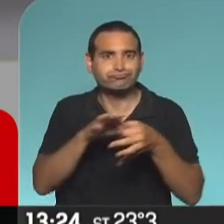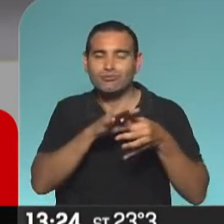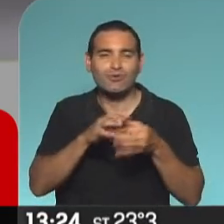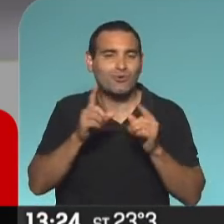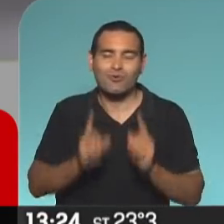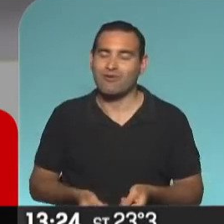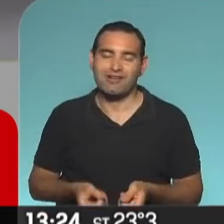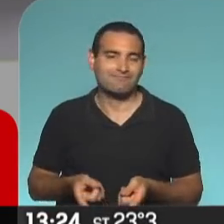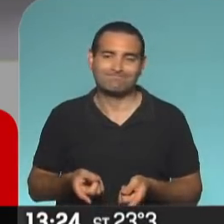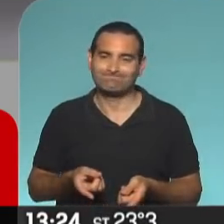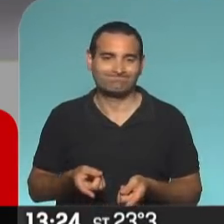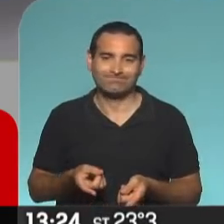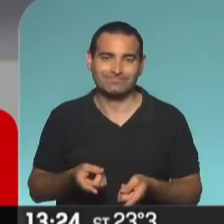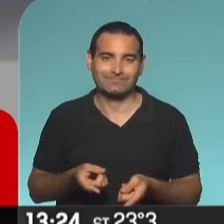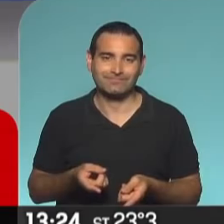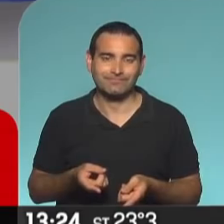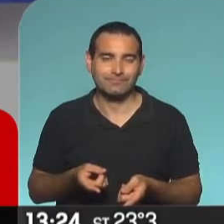¿no, Alejandro? Porque